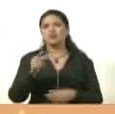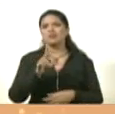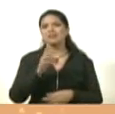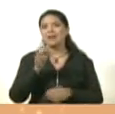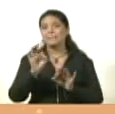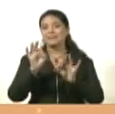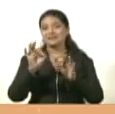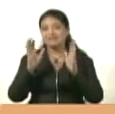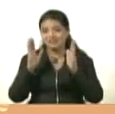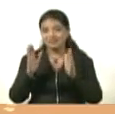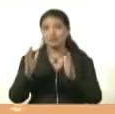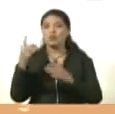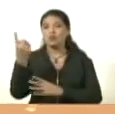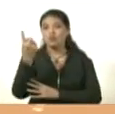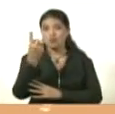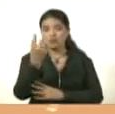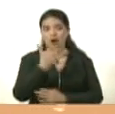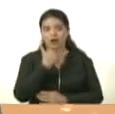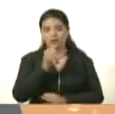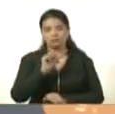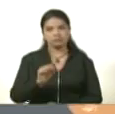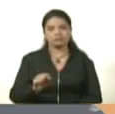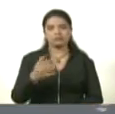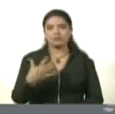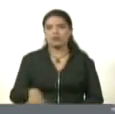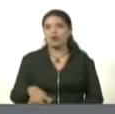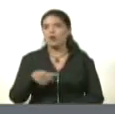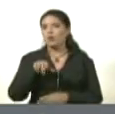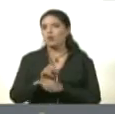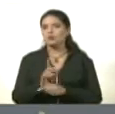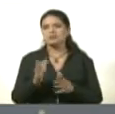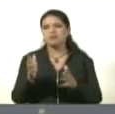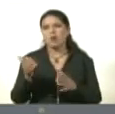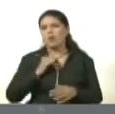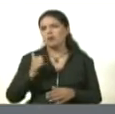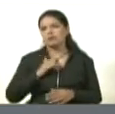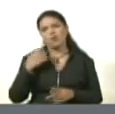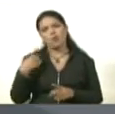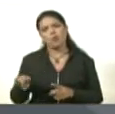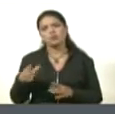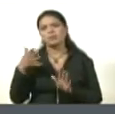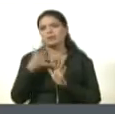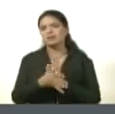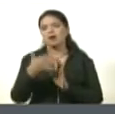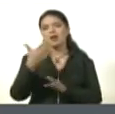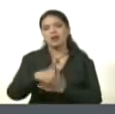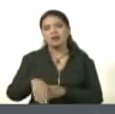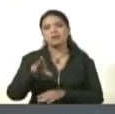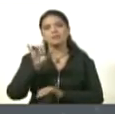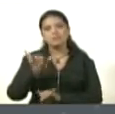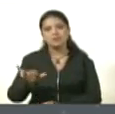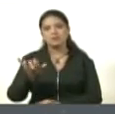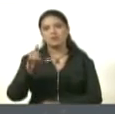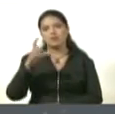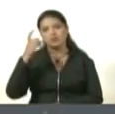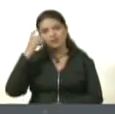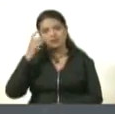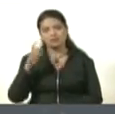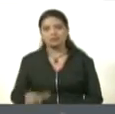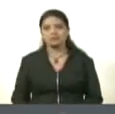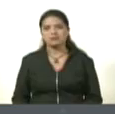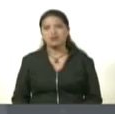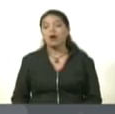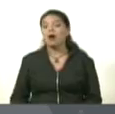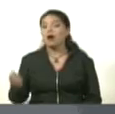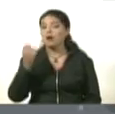en particular como un hecho atroz, sino lo equiparan a cualquier otra cosa que haya pasado en la calle el mismo día. Es un abuso de